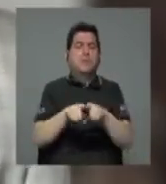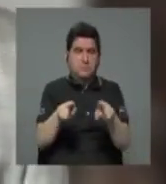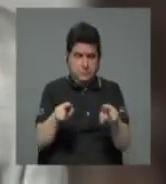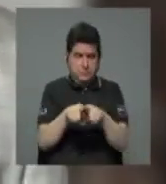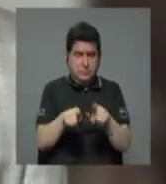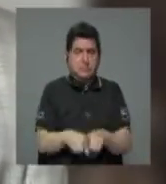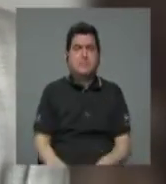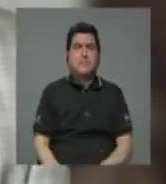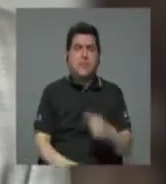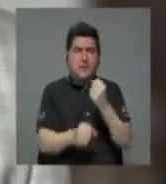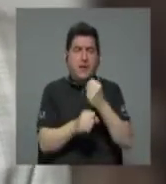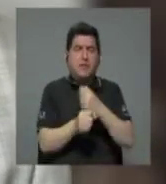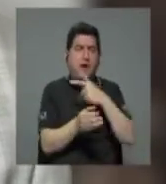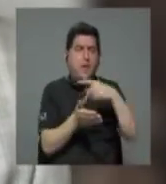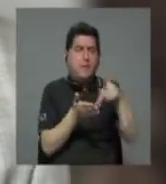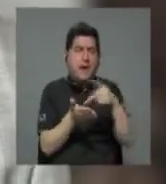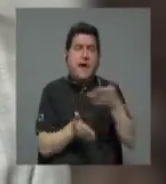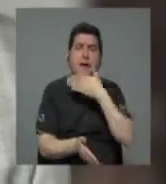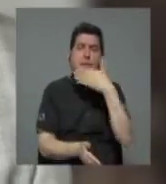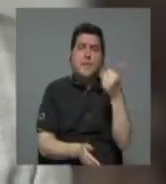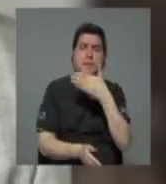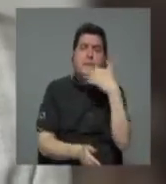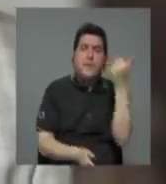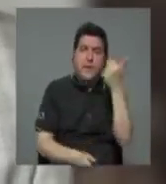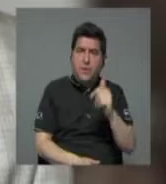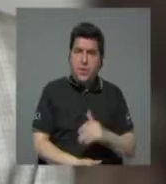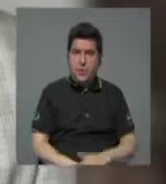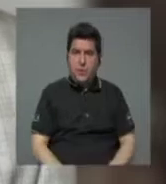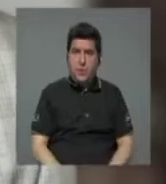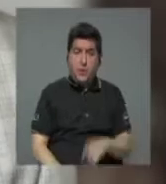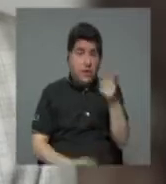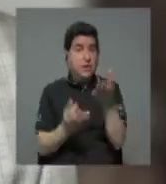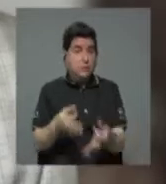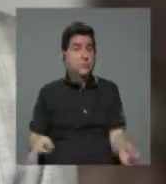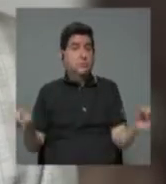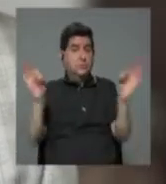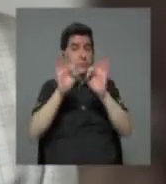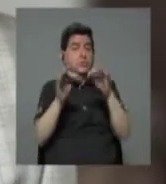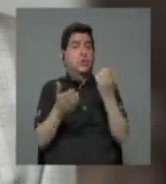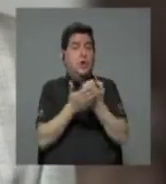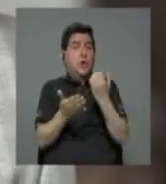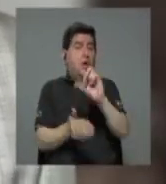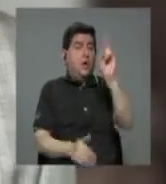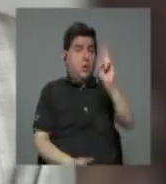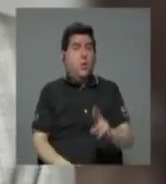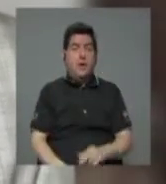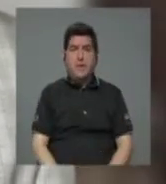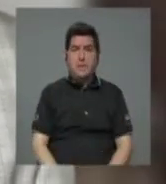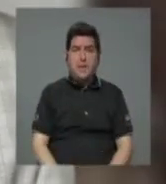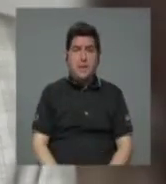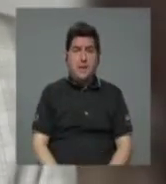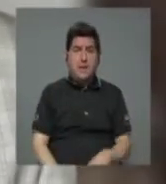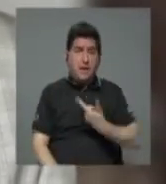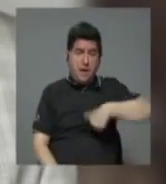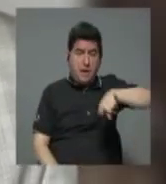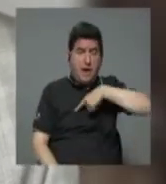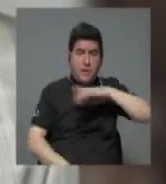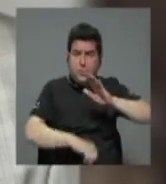también emplean pagando mejores salarios, lo cual es muy importante para la economía costarricense porque eso nos va